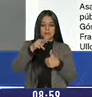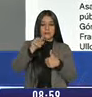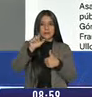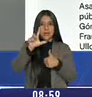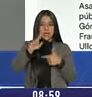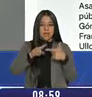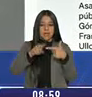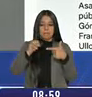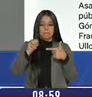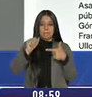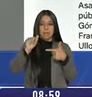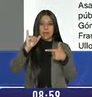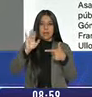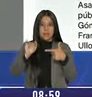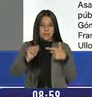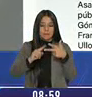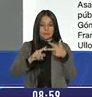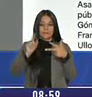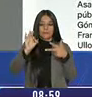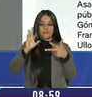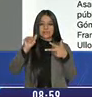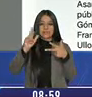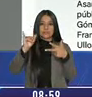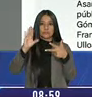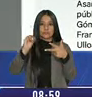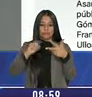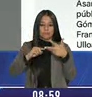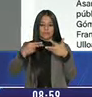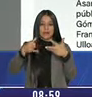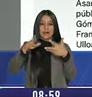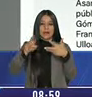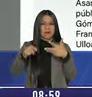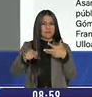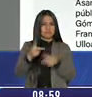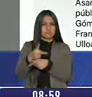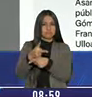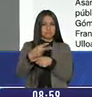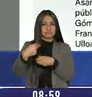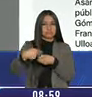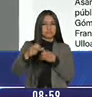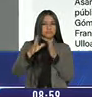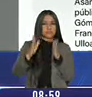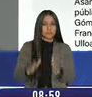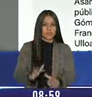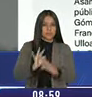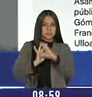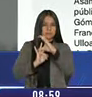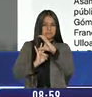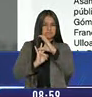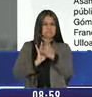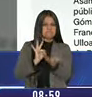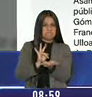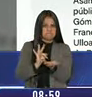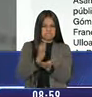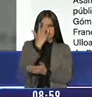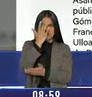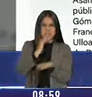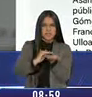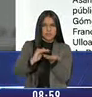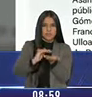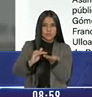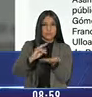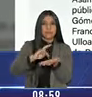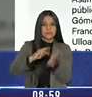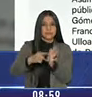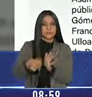María Fernanda Rivera de Negra, Francisco Bravo y Hernán Ulloa del Consejo de Participación Ciudadana y Control Social, esto por la